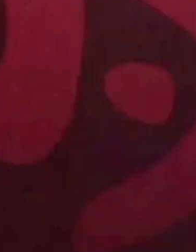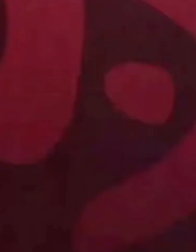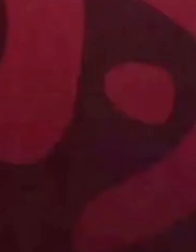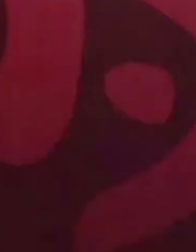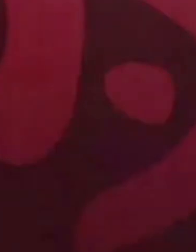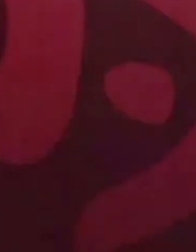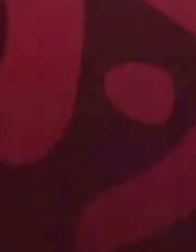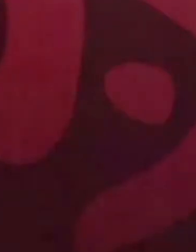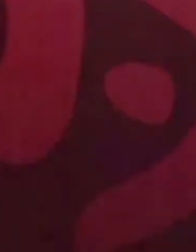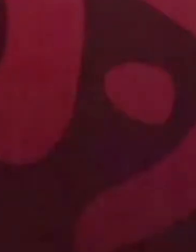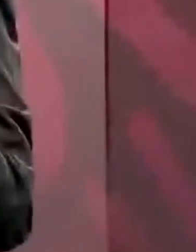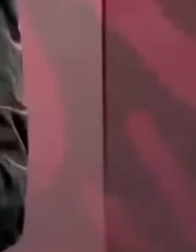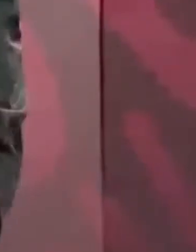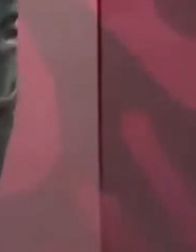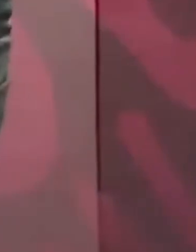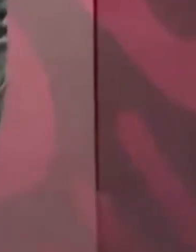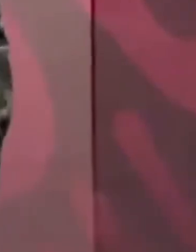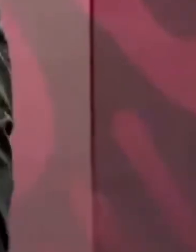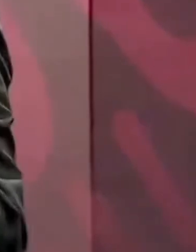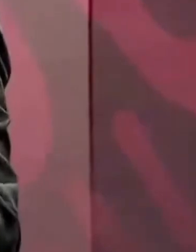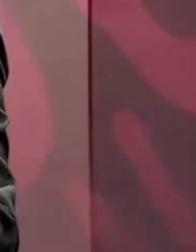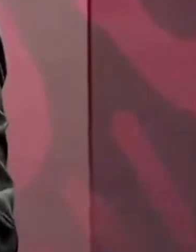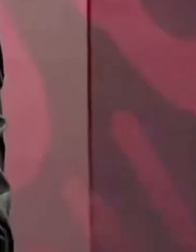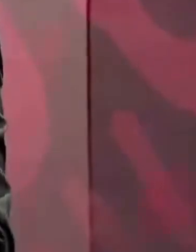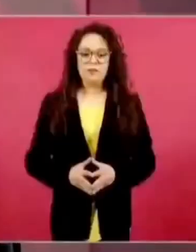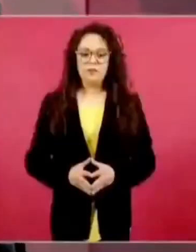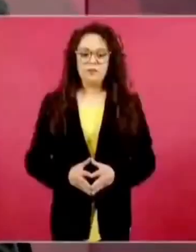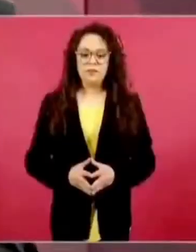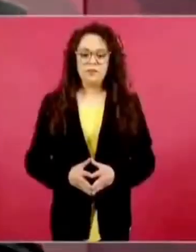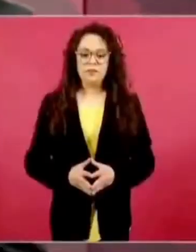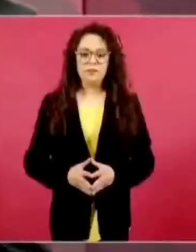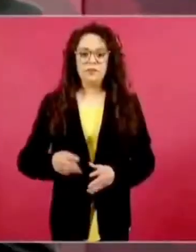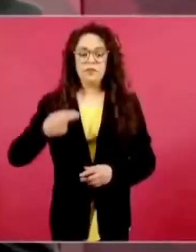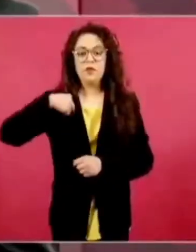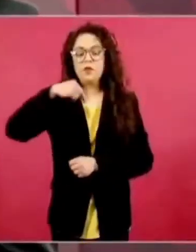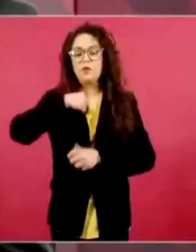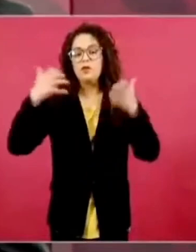y nos suspendieron a nosotros nuestros mensajes en Televisa